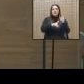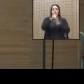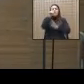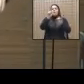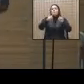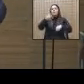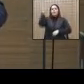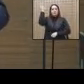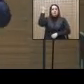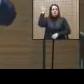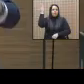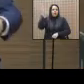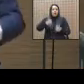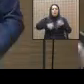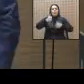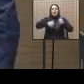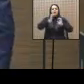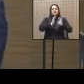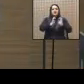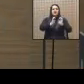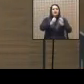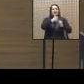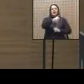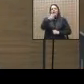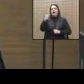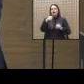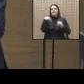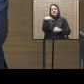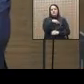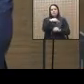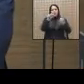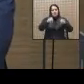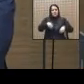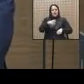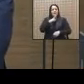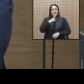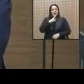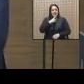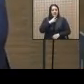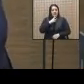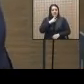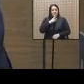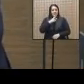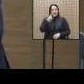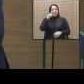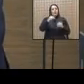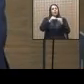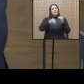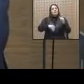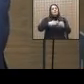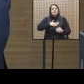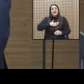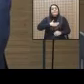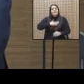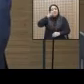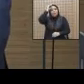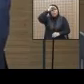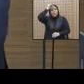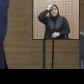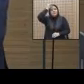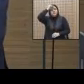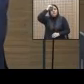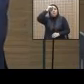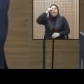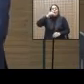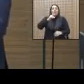echarme un discurso de cuál es la estrategia en cada ministerio. Puedo hablar, por lo menos a lo que es a mi juicio,